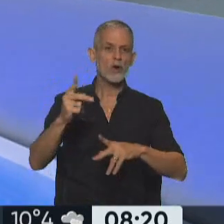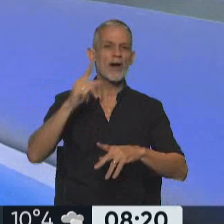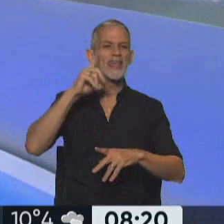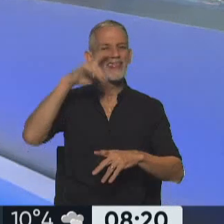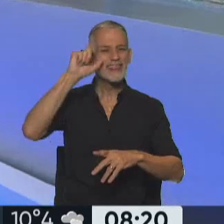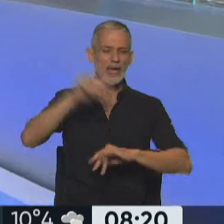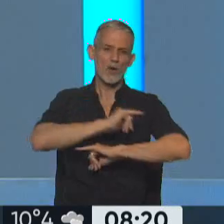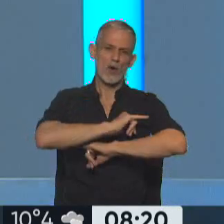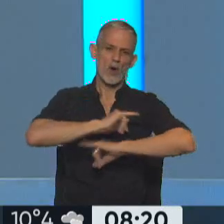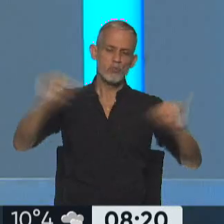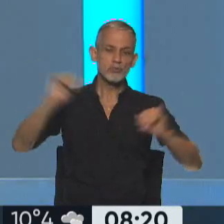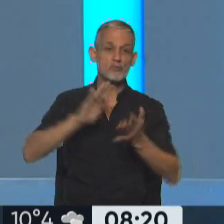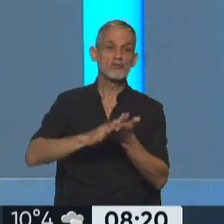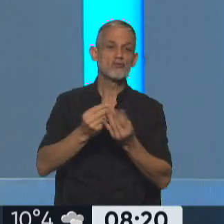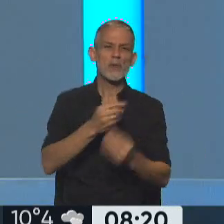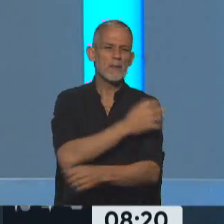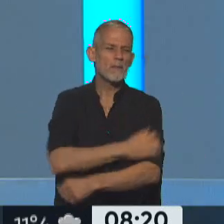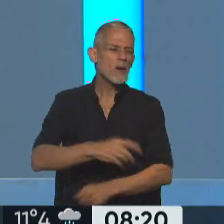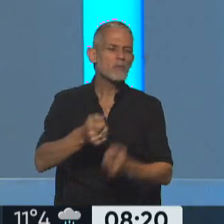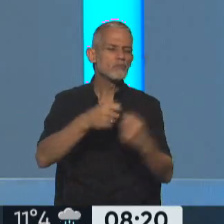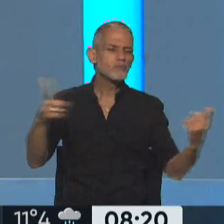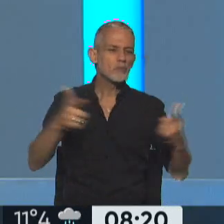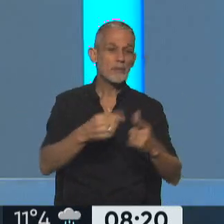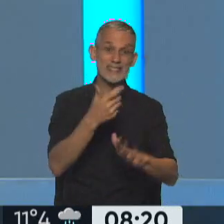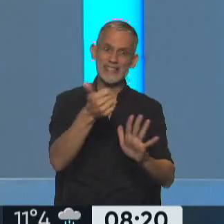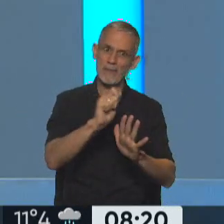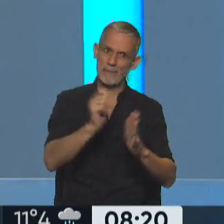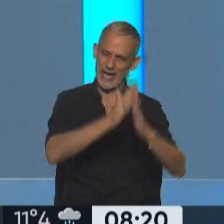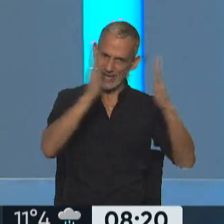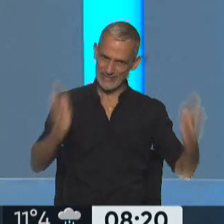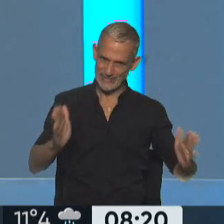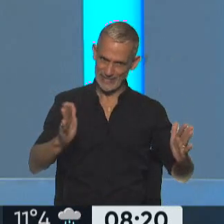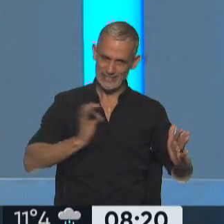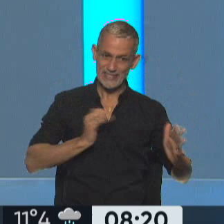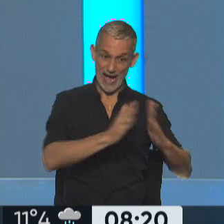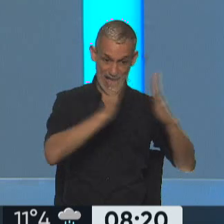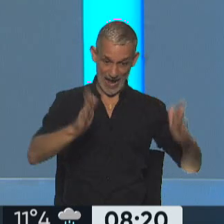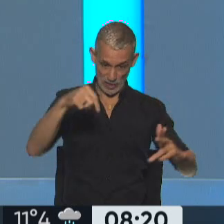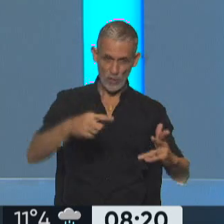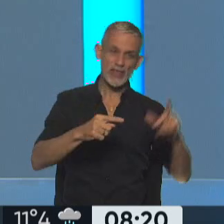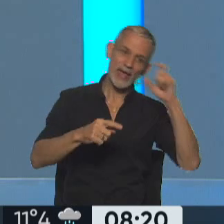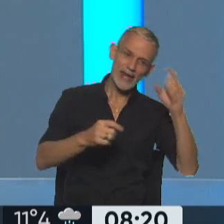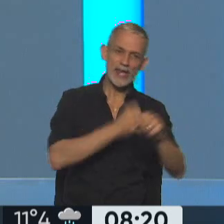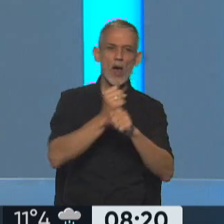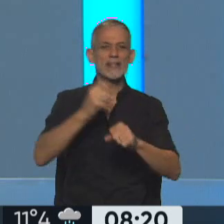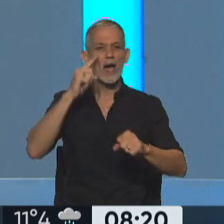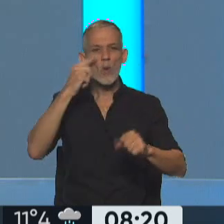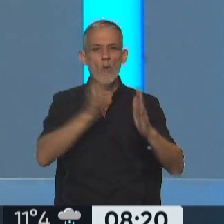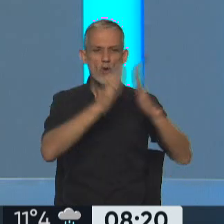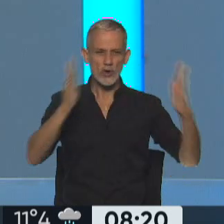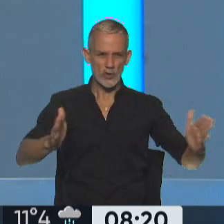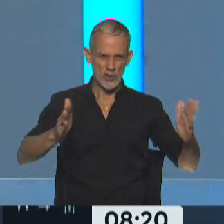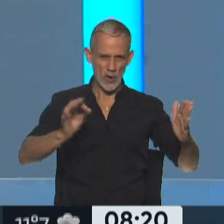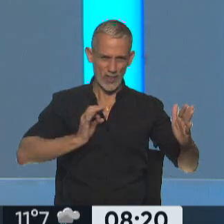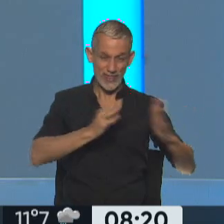el dato de pobreza para el primer semestre de este año. O sea, ¿qué pasó entre enero y junio de este año? ¿Qué